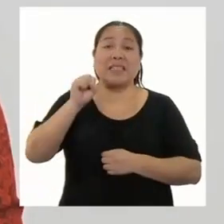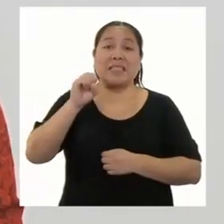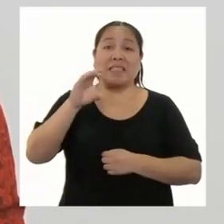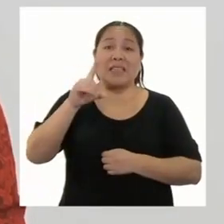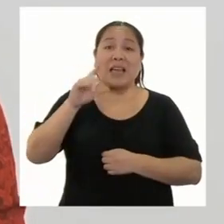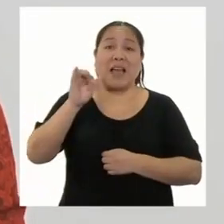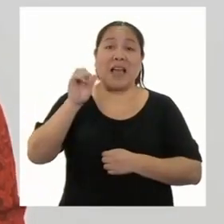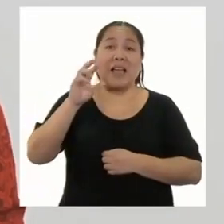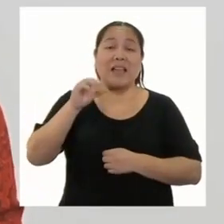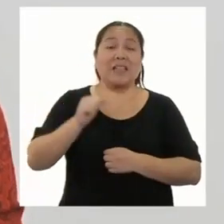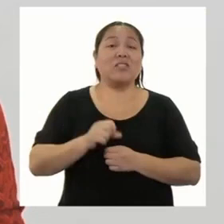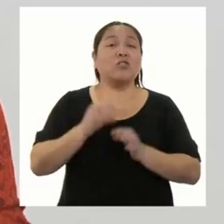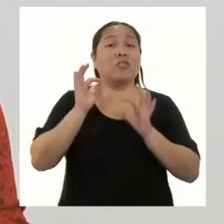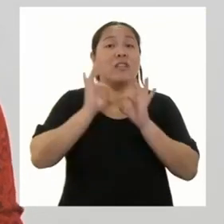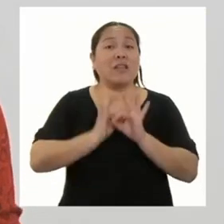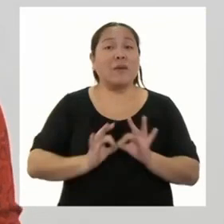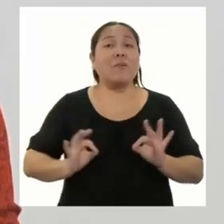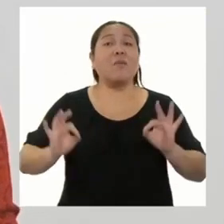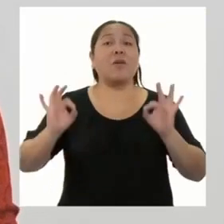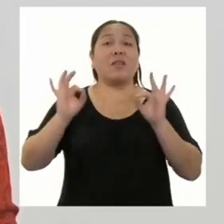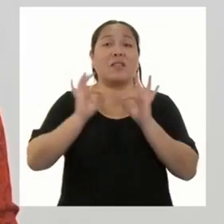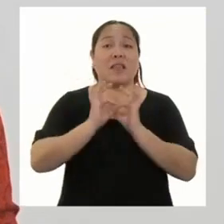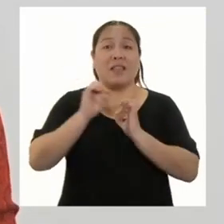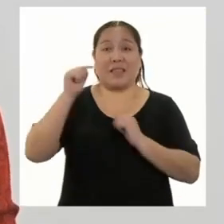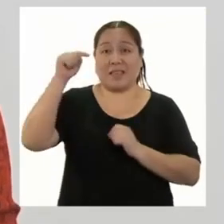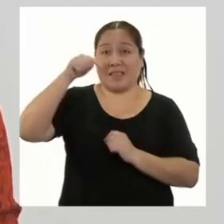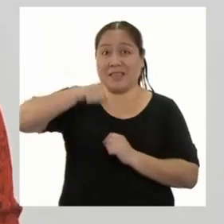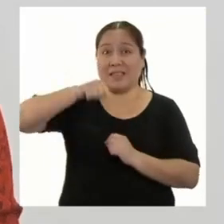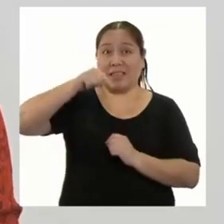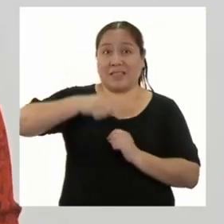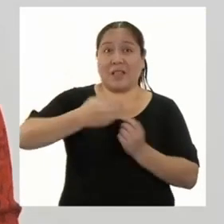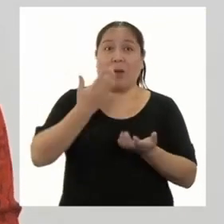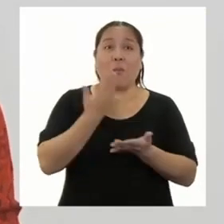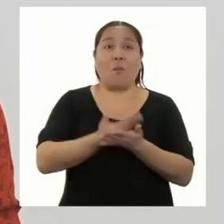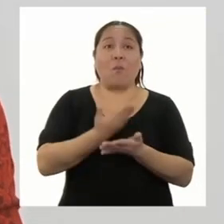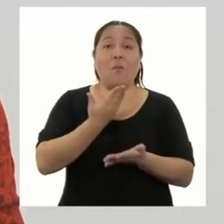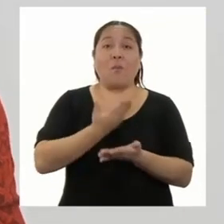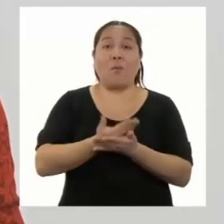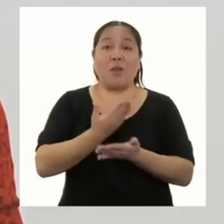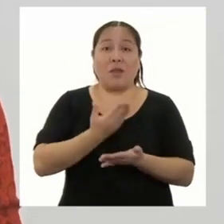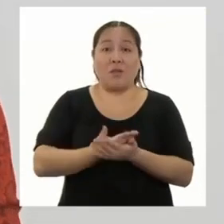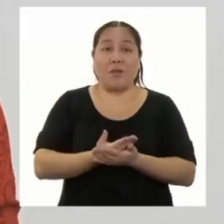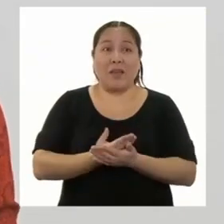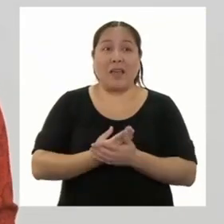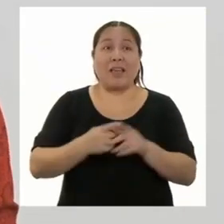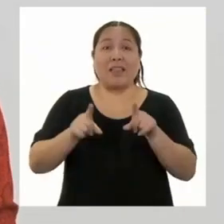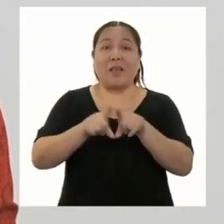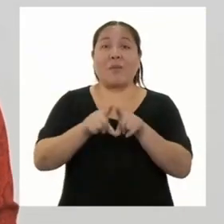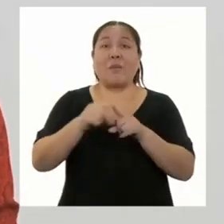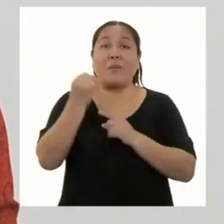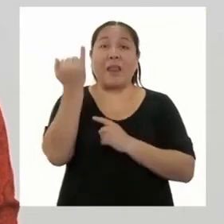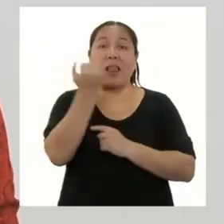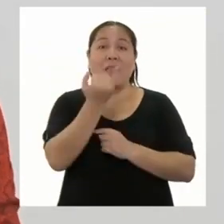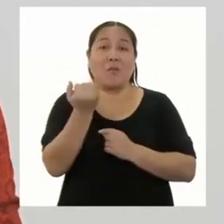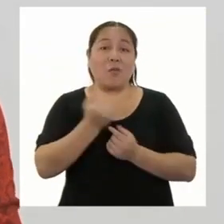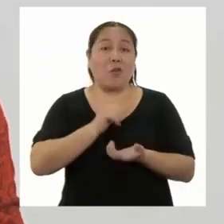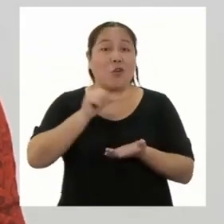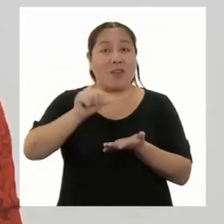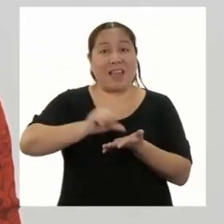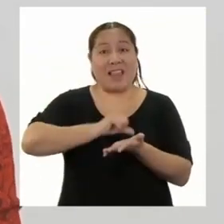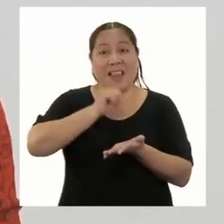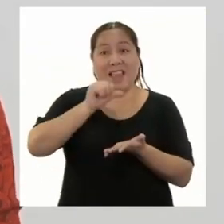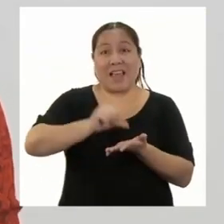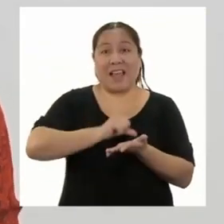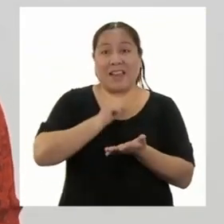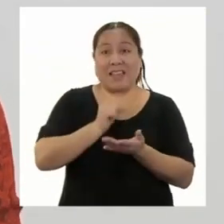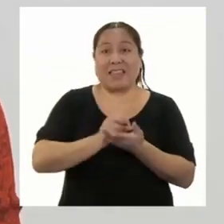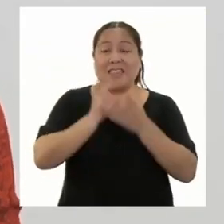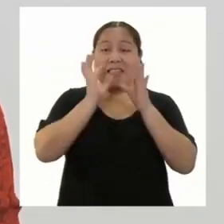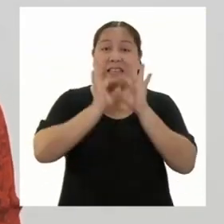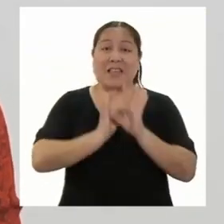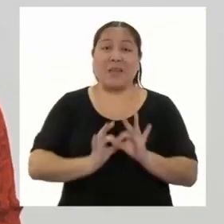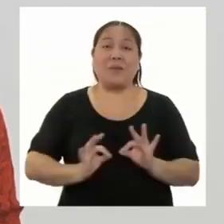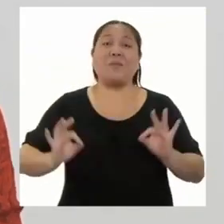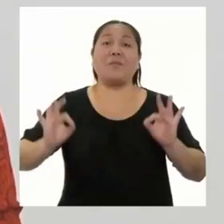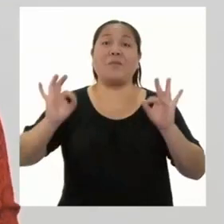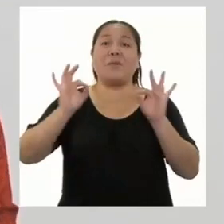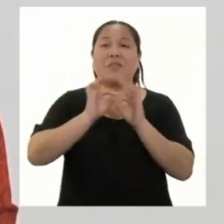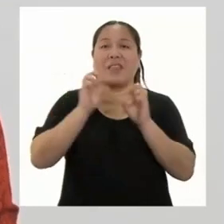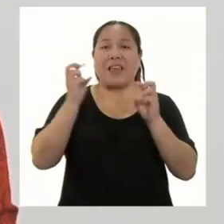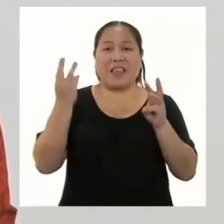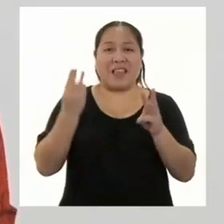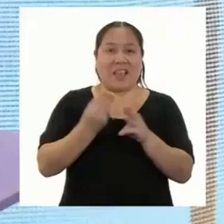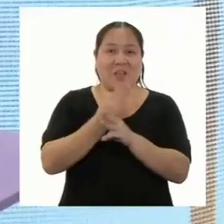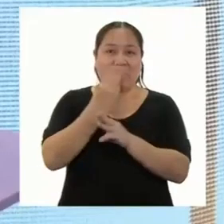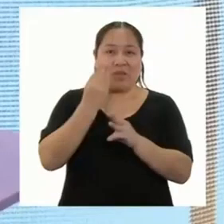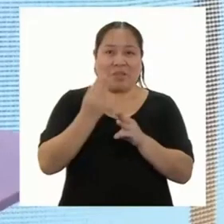muy importantes y en este caso nos demuestran que hasta para el dibujo y el arte es importante la